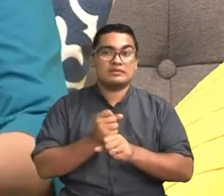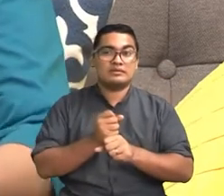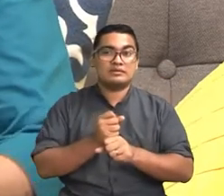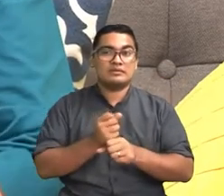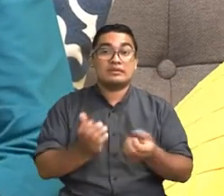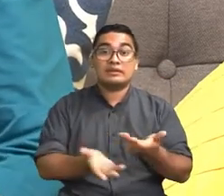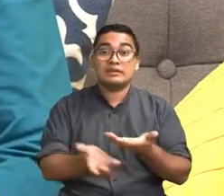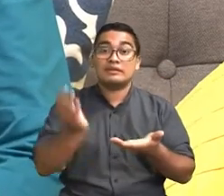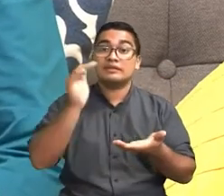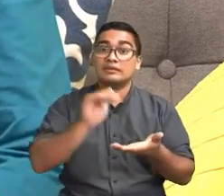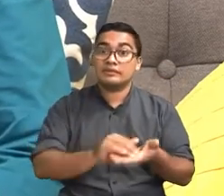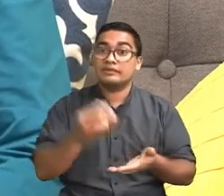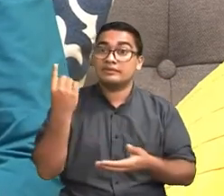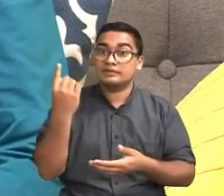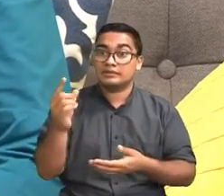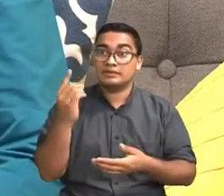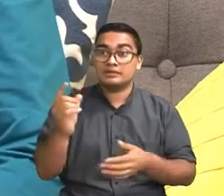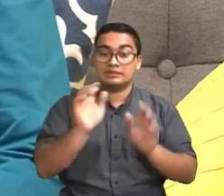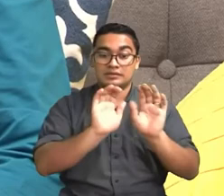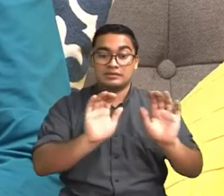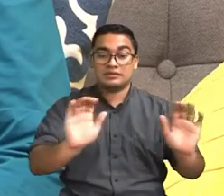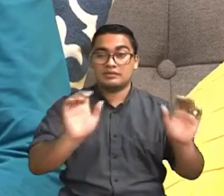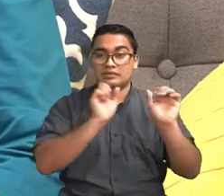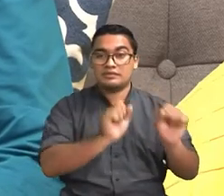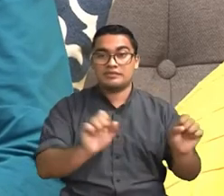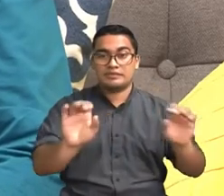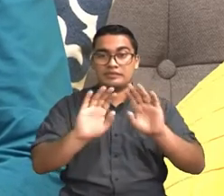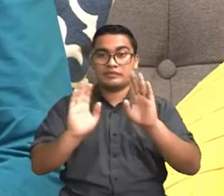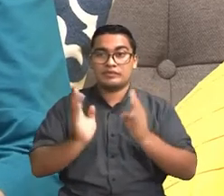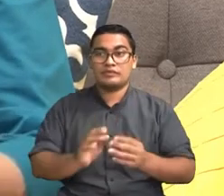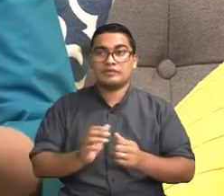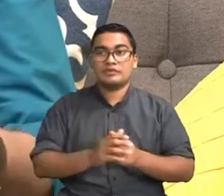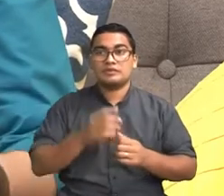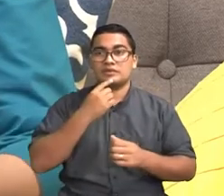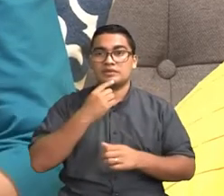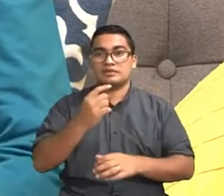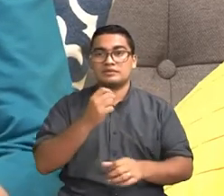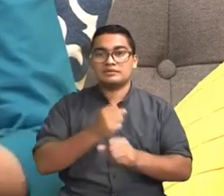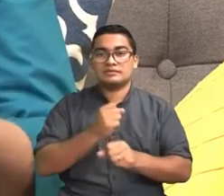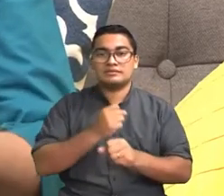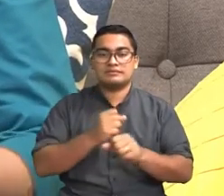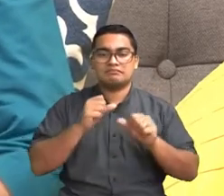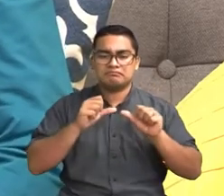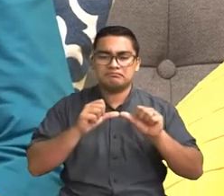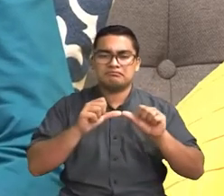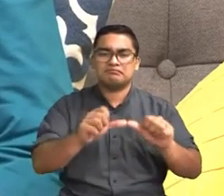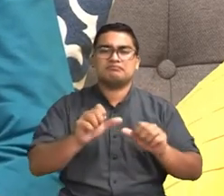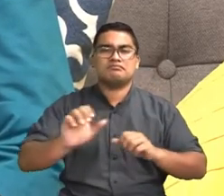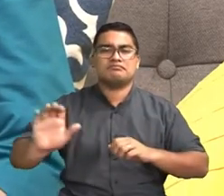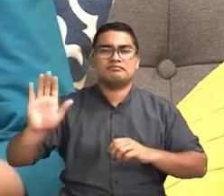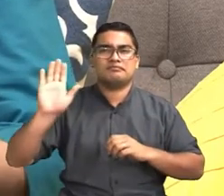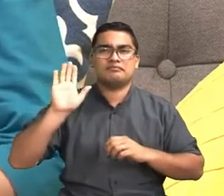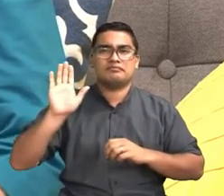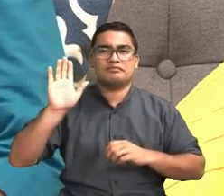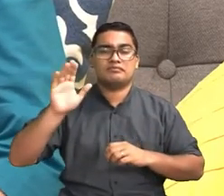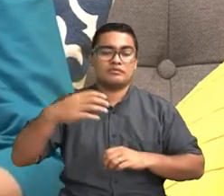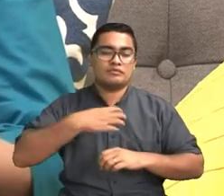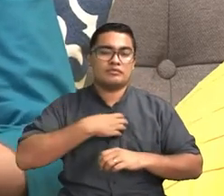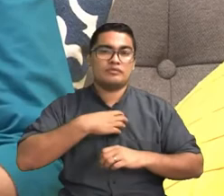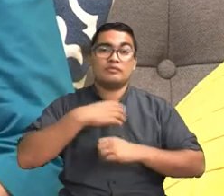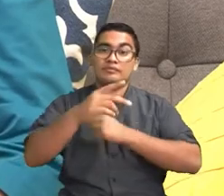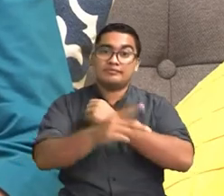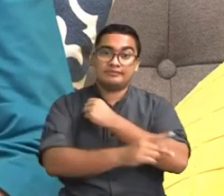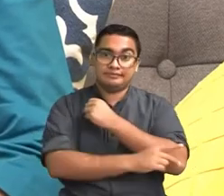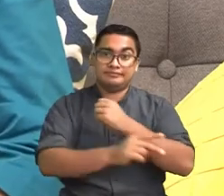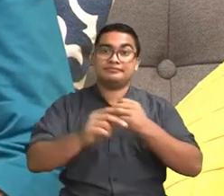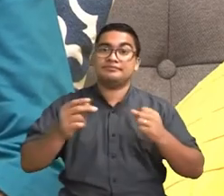más restitución de los derechos de las niñas y de los niños, de seguir trabajando ese compromiso que tiene nuestro país, que tiene